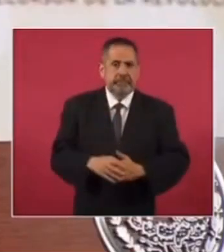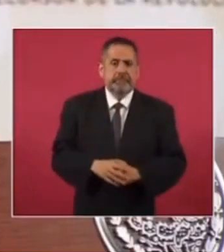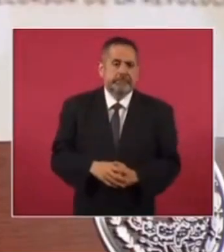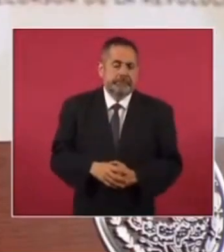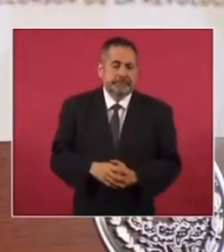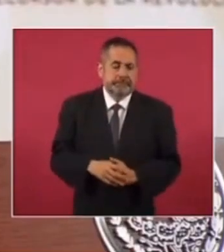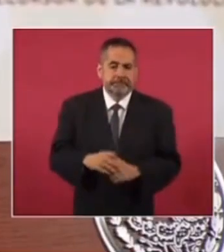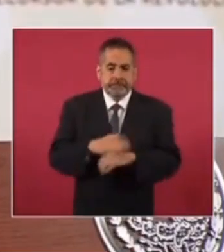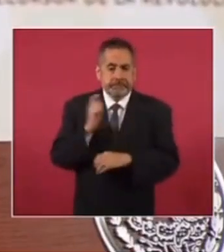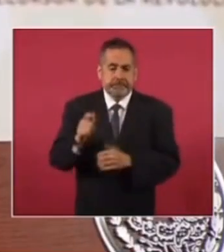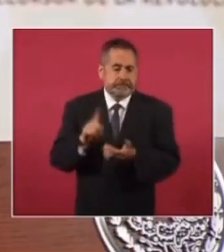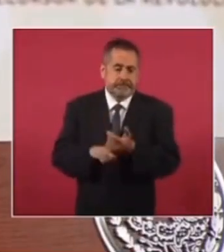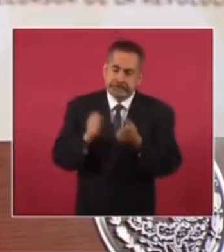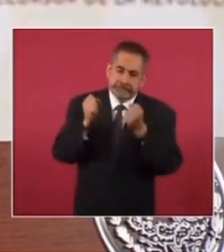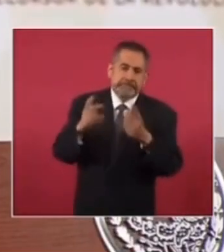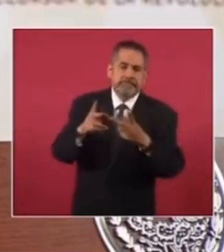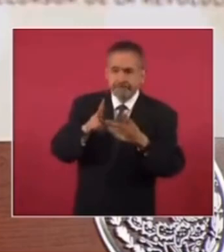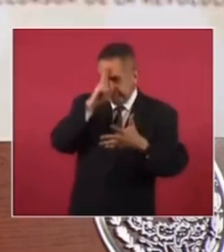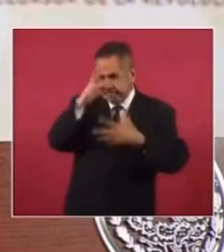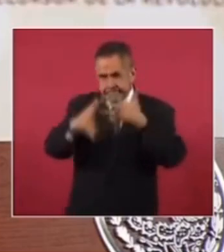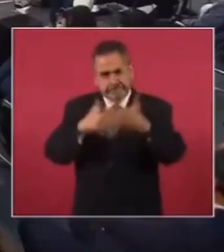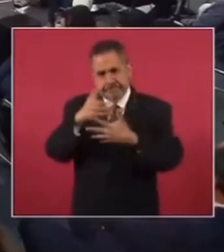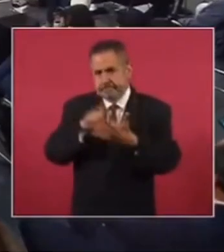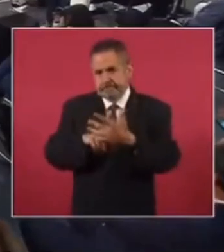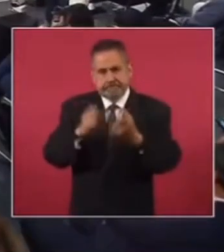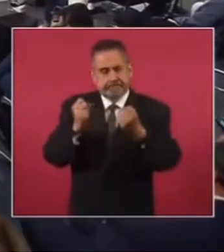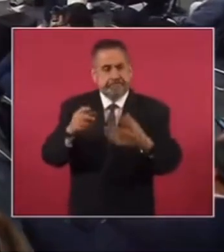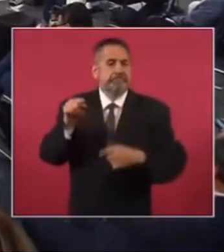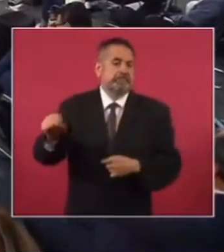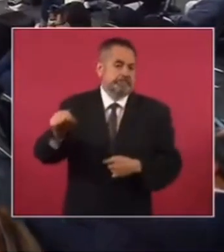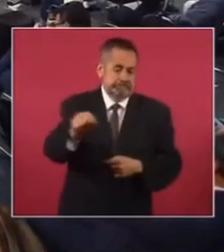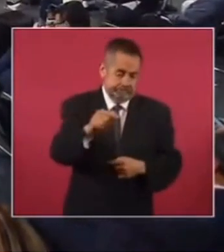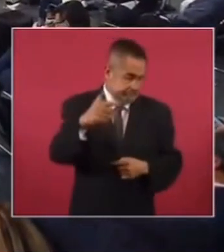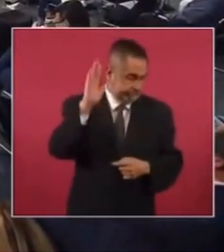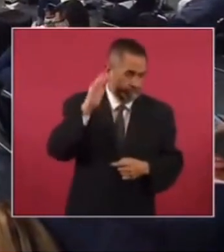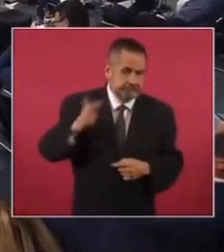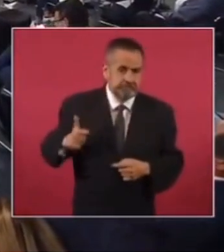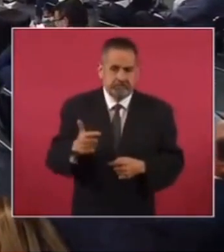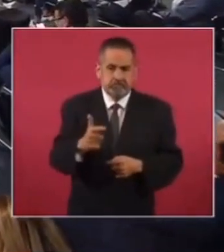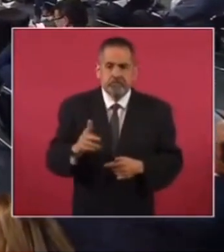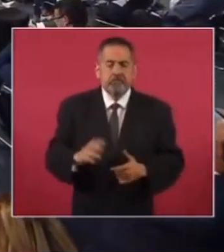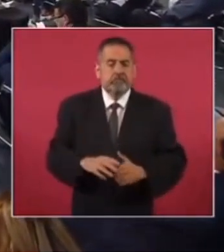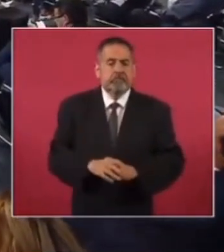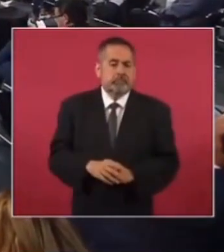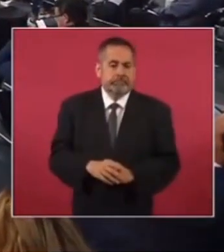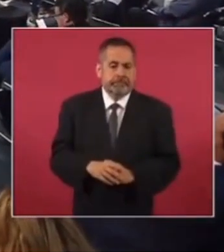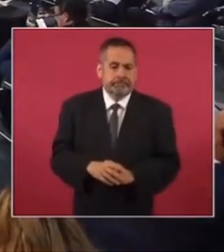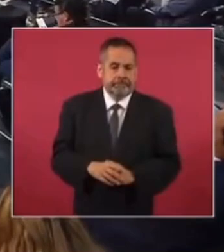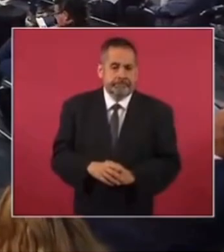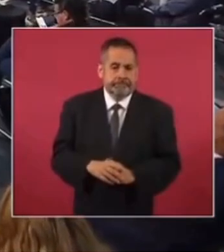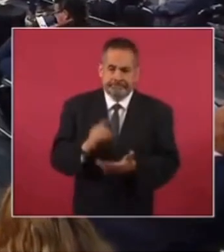Guanajuato. El pueblo a gritos pide que las Fuerzas Armadas sigan, pero estos políticos